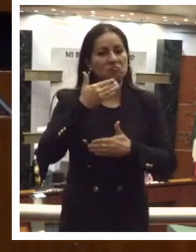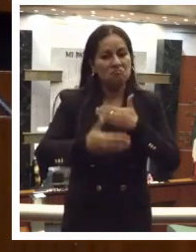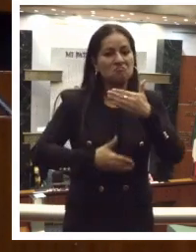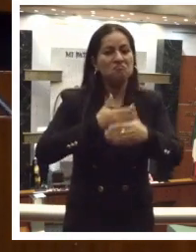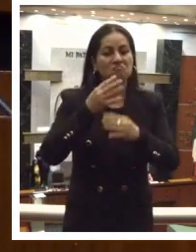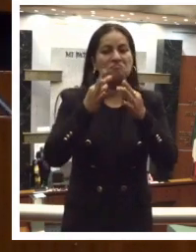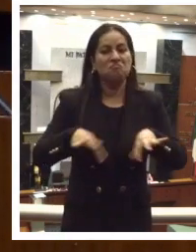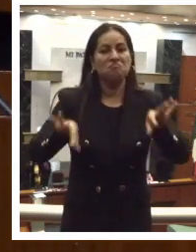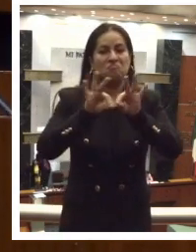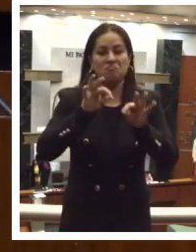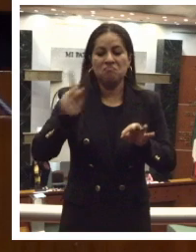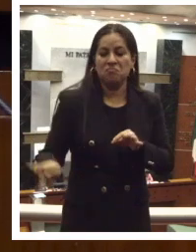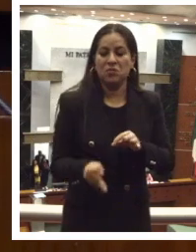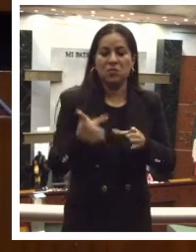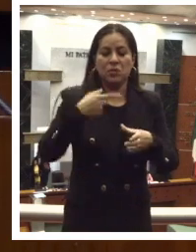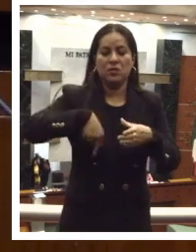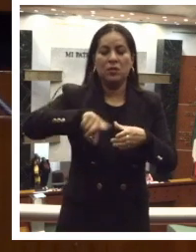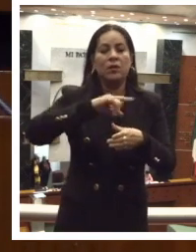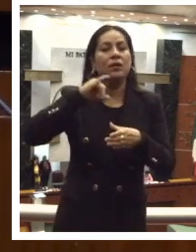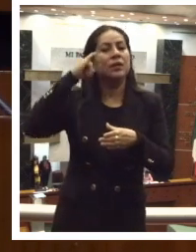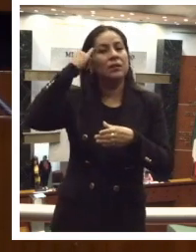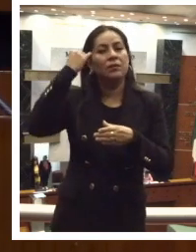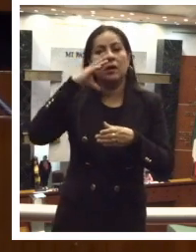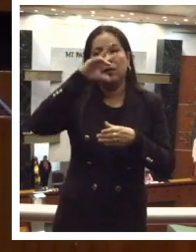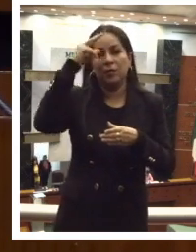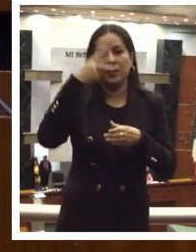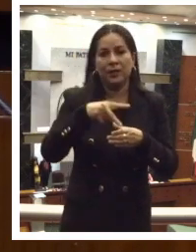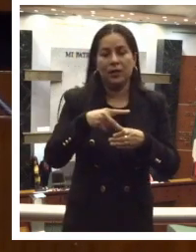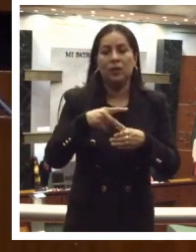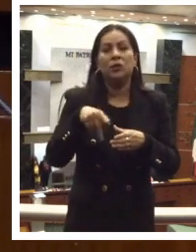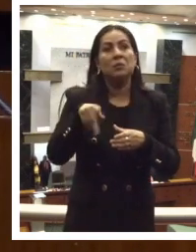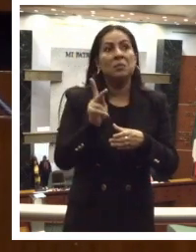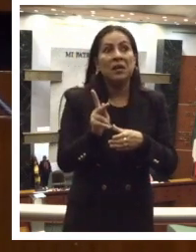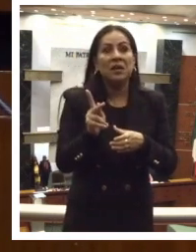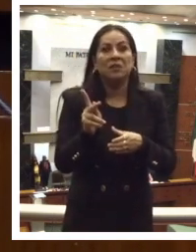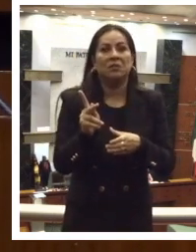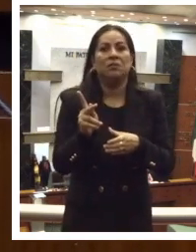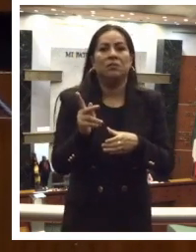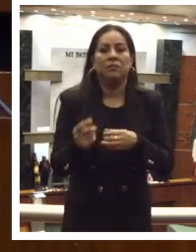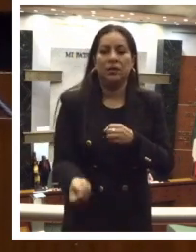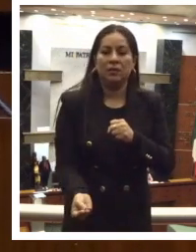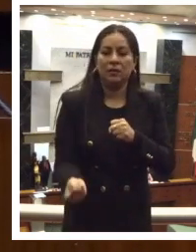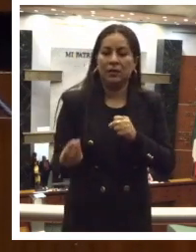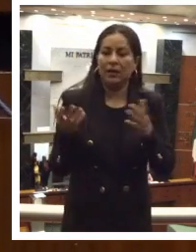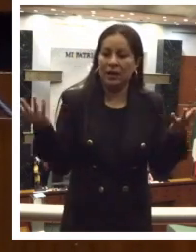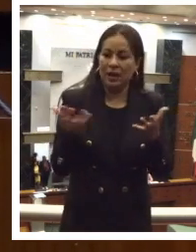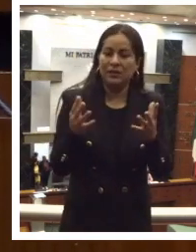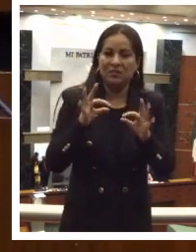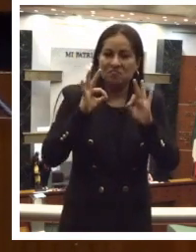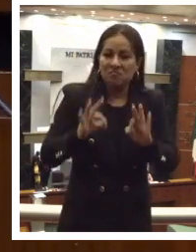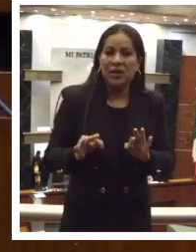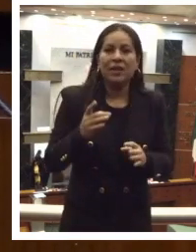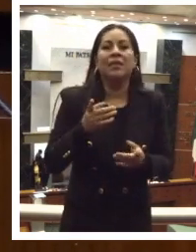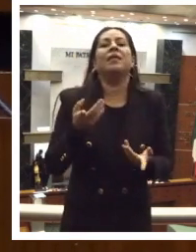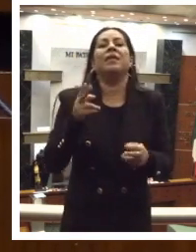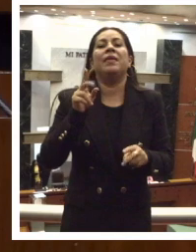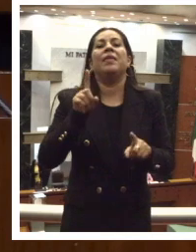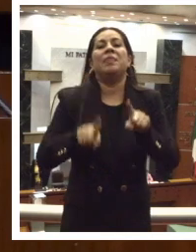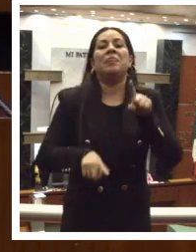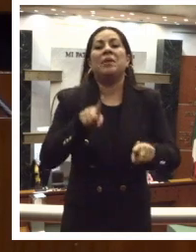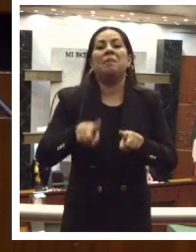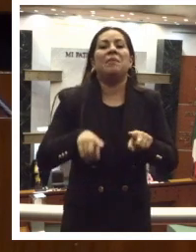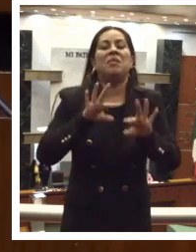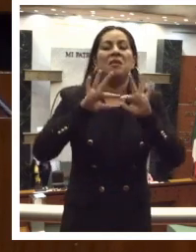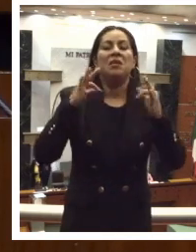avances para los pueblos y comunidades indígenas y afromexicanos. Sin embargo, su implementación efectiva dependerá en gran medida de